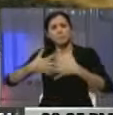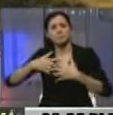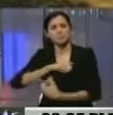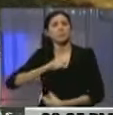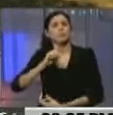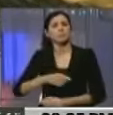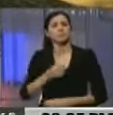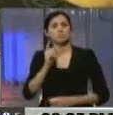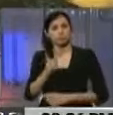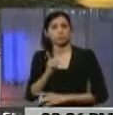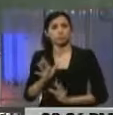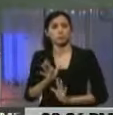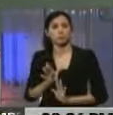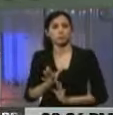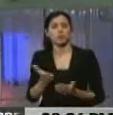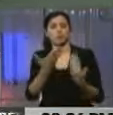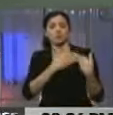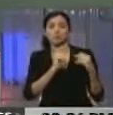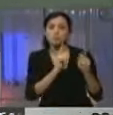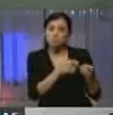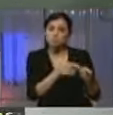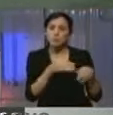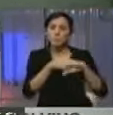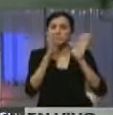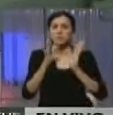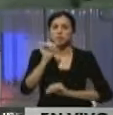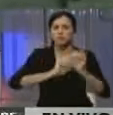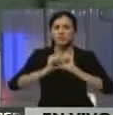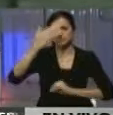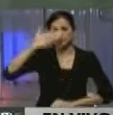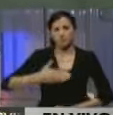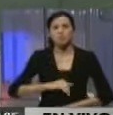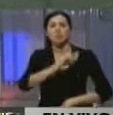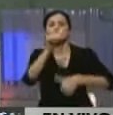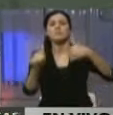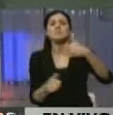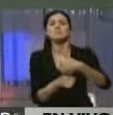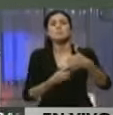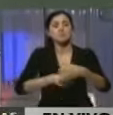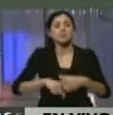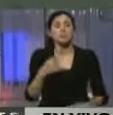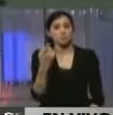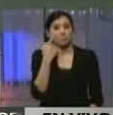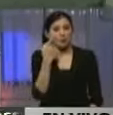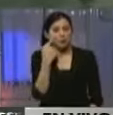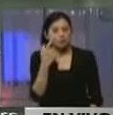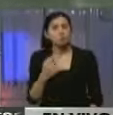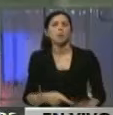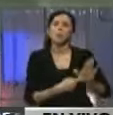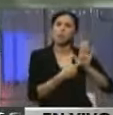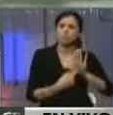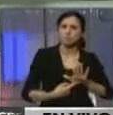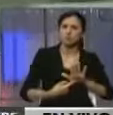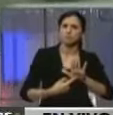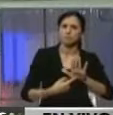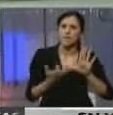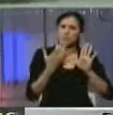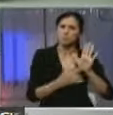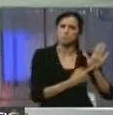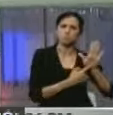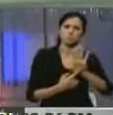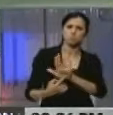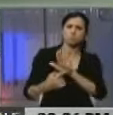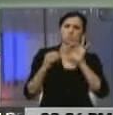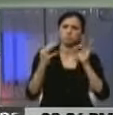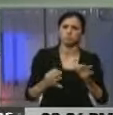Encárguense ustedes, general Vladimir Padrino, compañeros ministros, vicepresidente, que eso sea así, que sea así, vale, vamos a dar el ejemplo, vamos a dar el